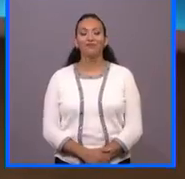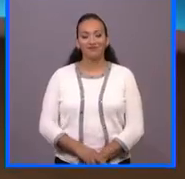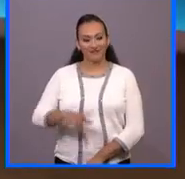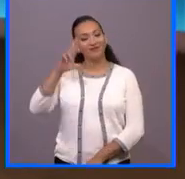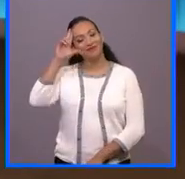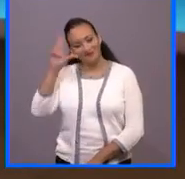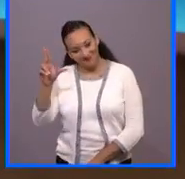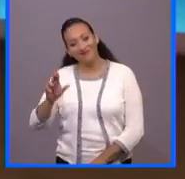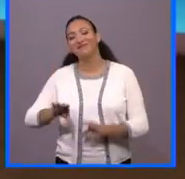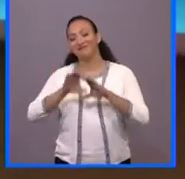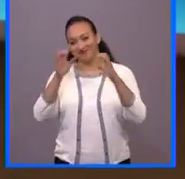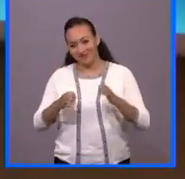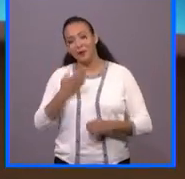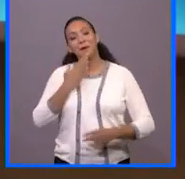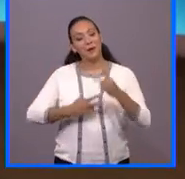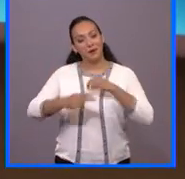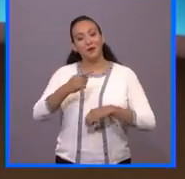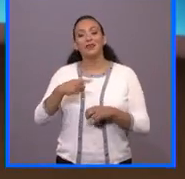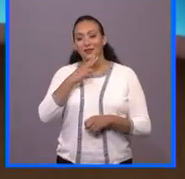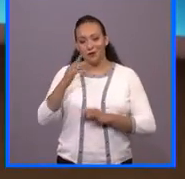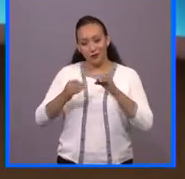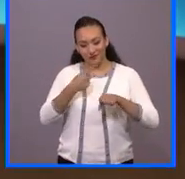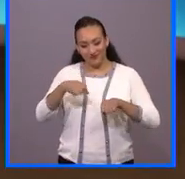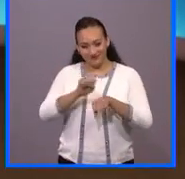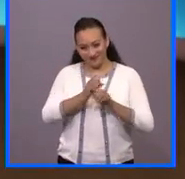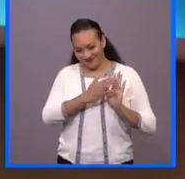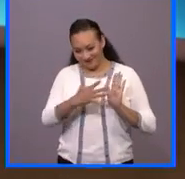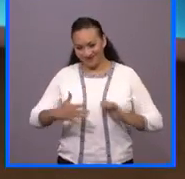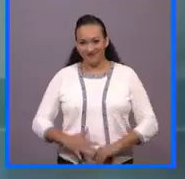Hola, ¿qué tal? ¿Cómo le va? Bienvenidos al Semanario Judicial.